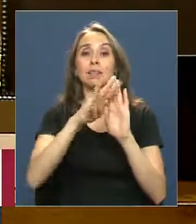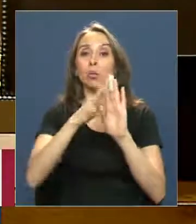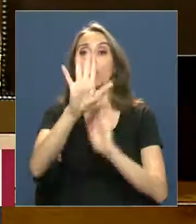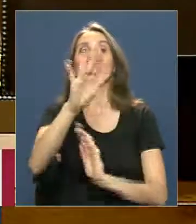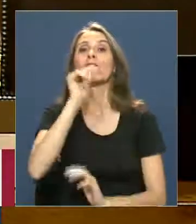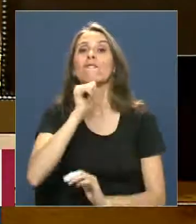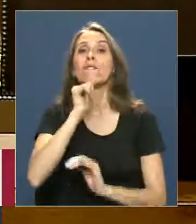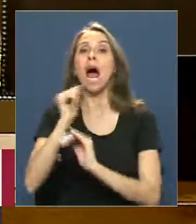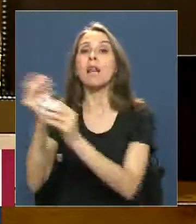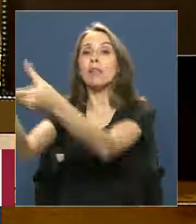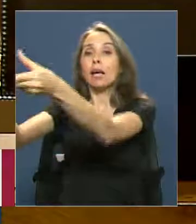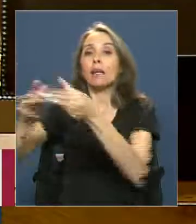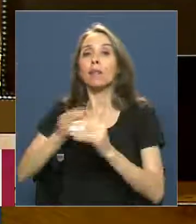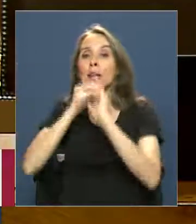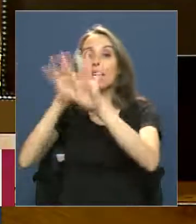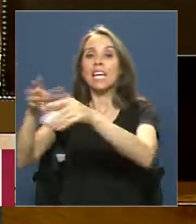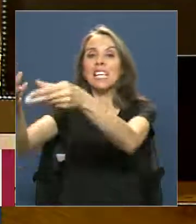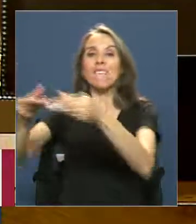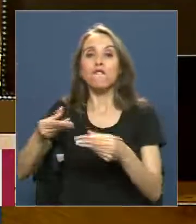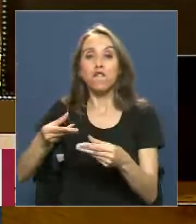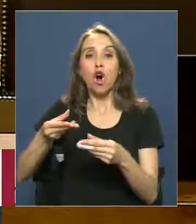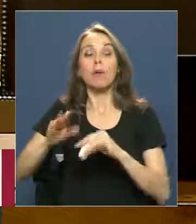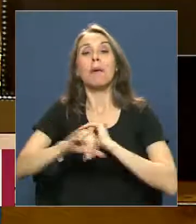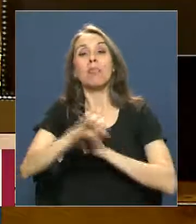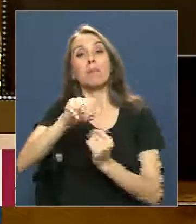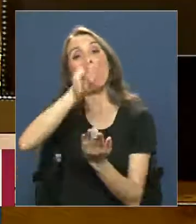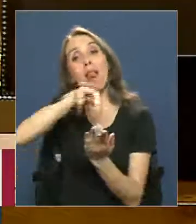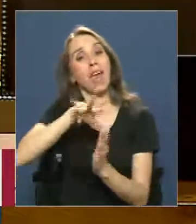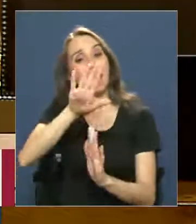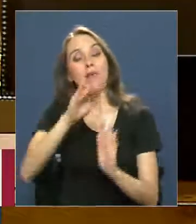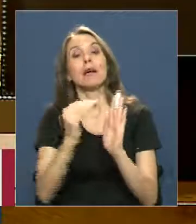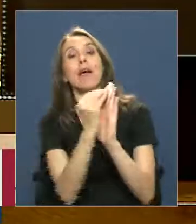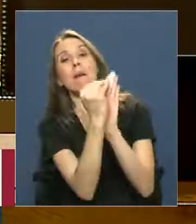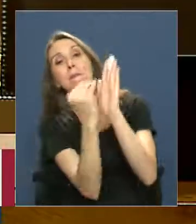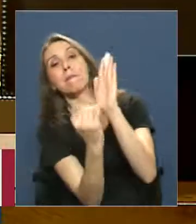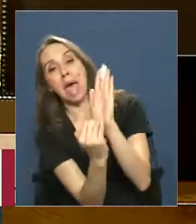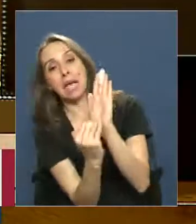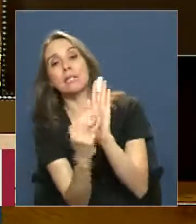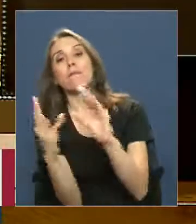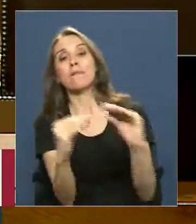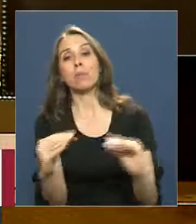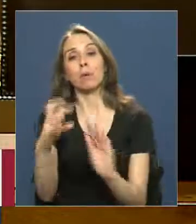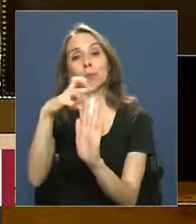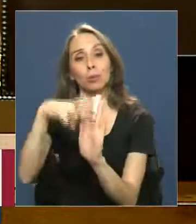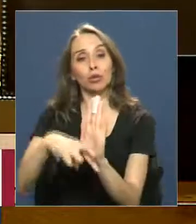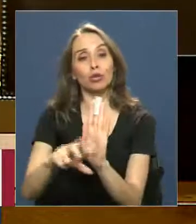documento, ese informe, y pasaríamos entonces a tratar el proyecto de ley